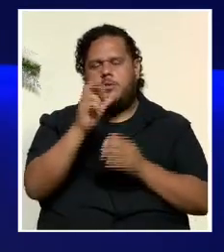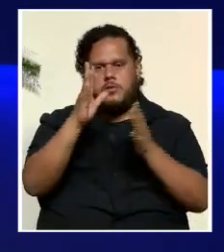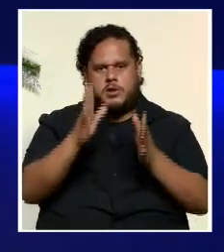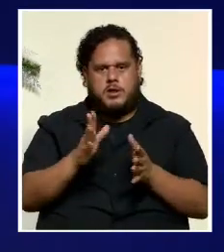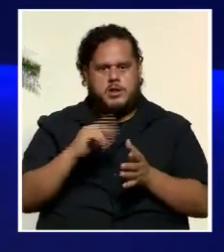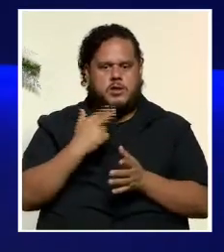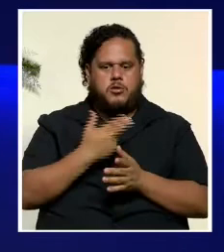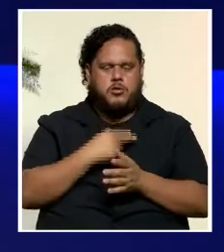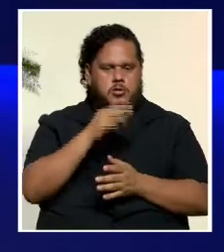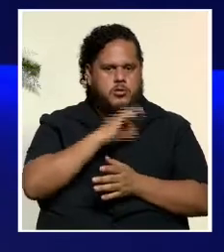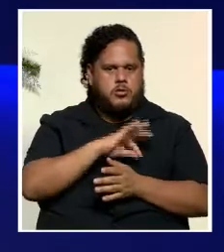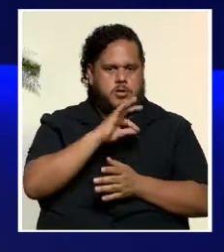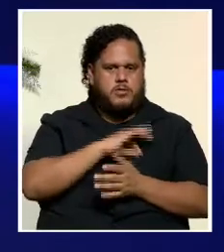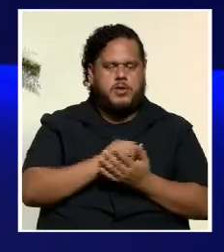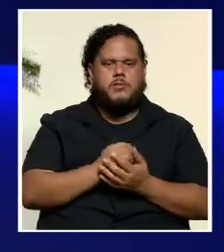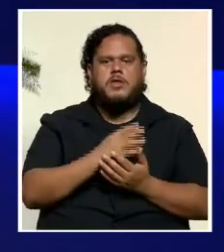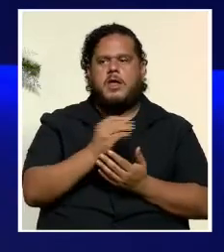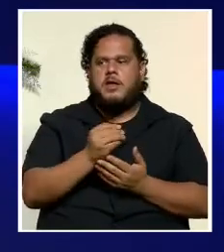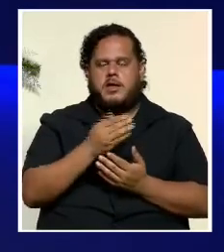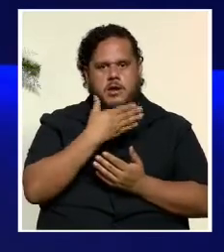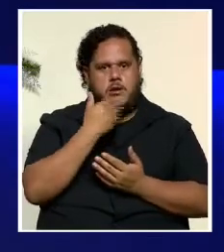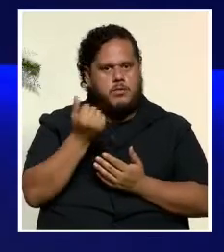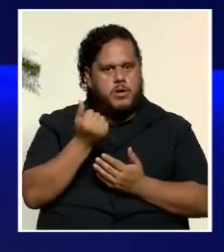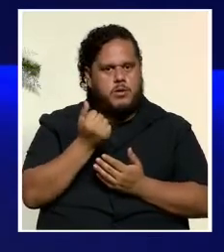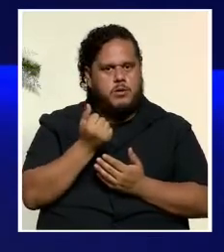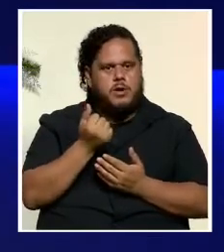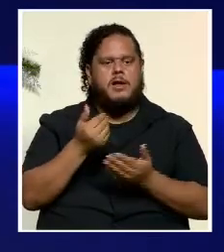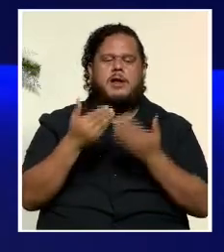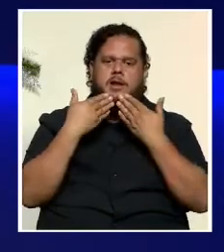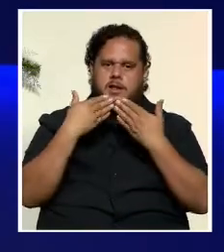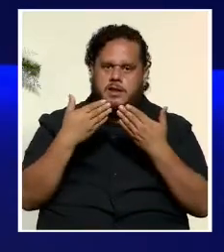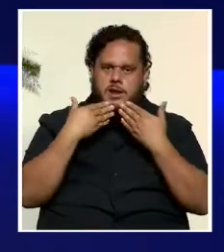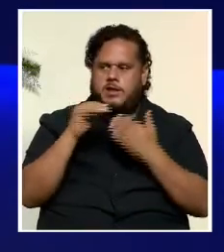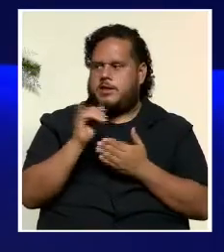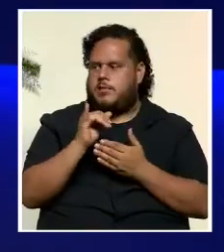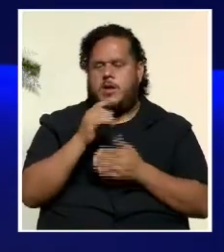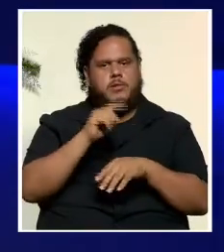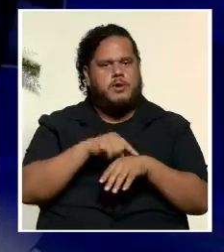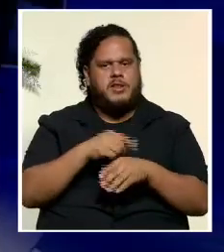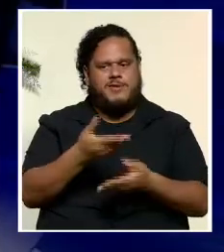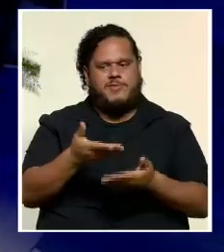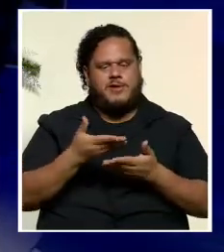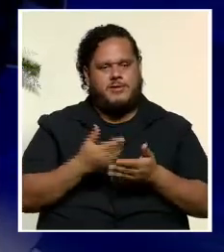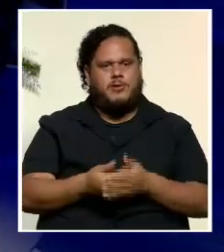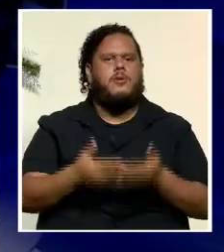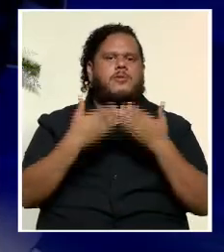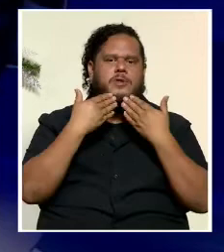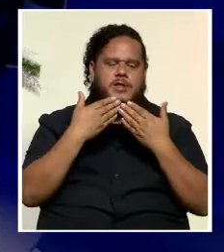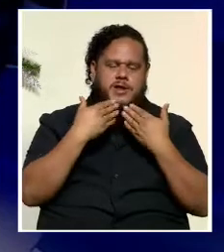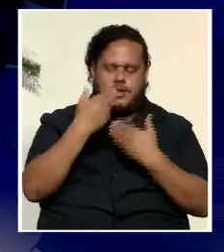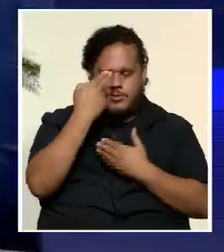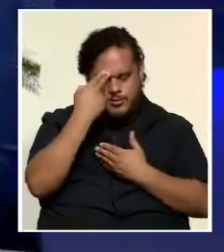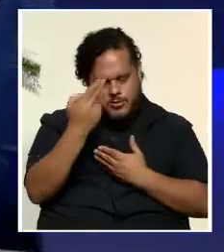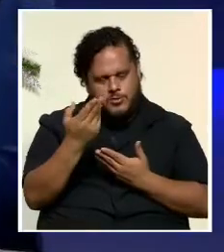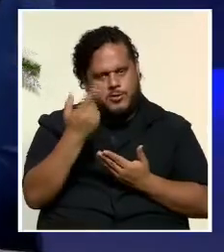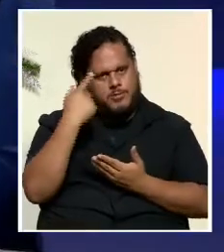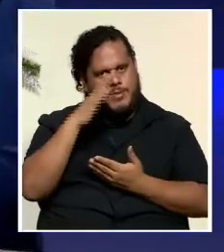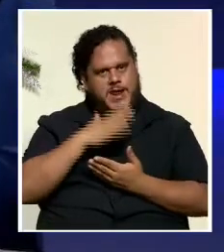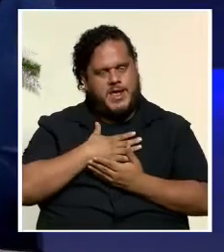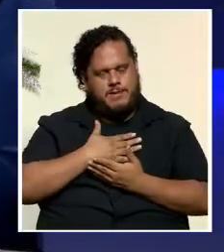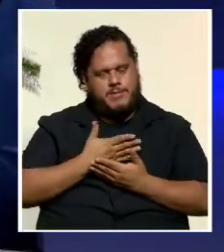nos beneficiamos, y lo mejor, y las gracias también por el tiempo que nos dedicó. Muchas gracias, ha sido un honor más bien para mí